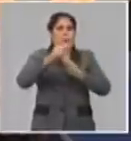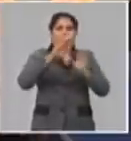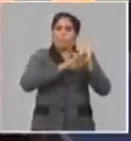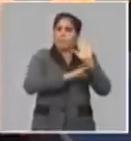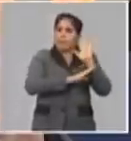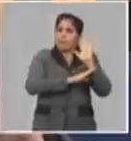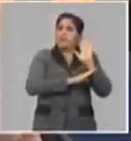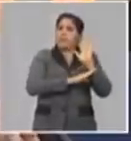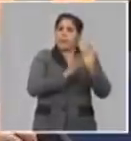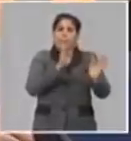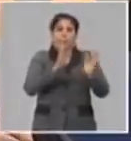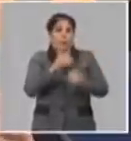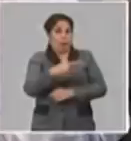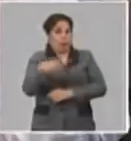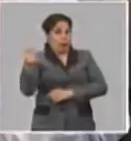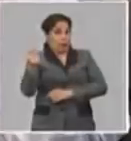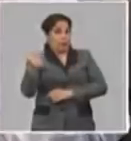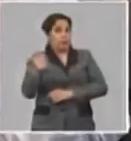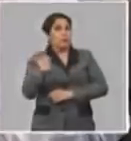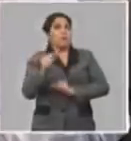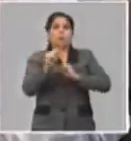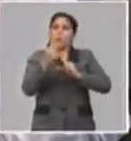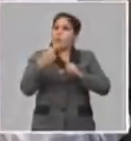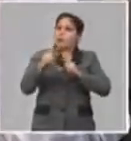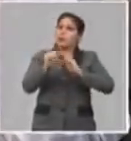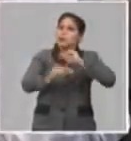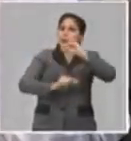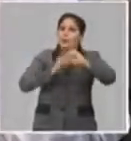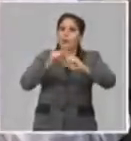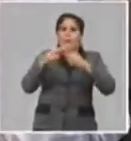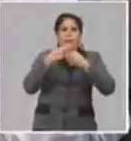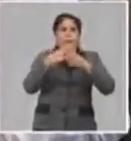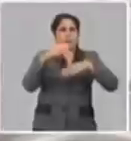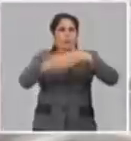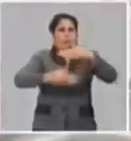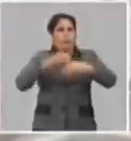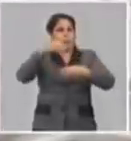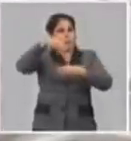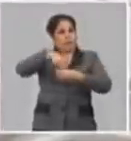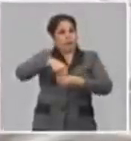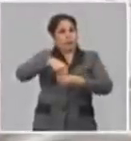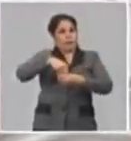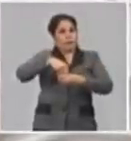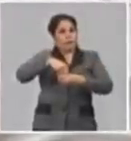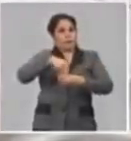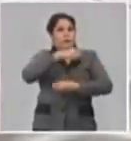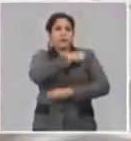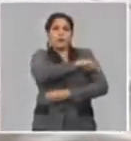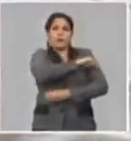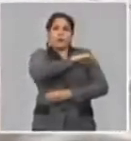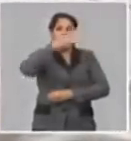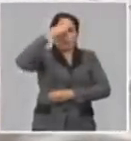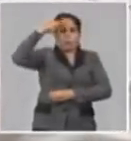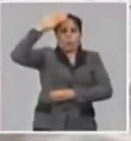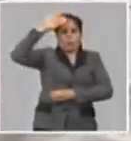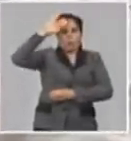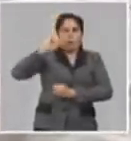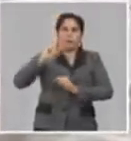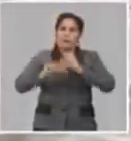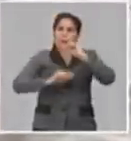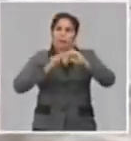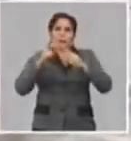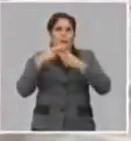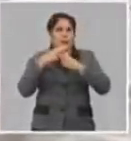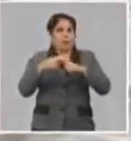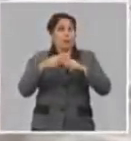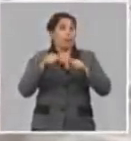pues un periodo más rápido de implementación, otras serán con una prioridad a mediano plazo.